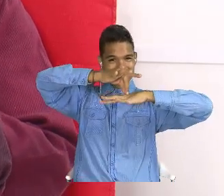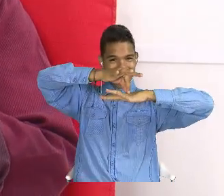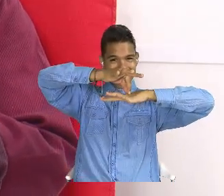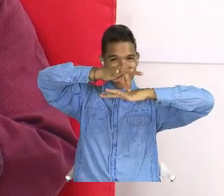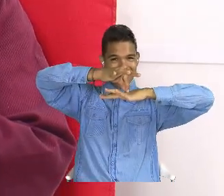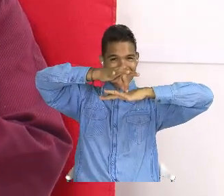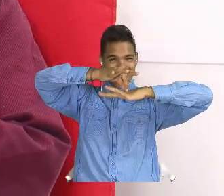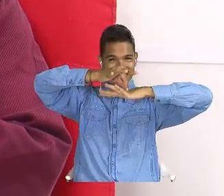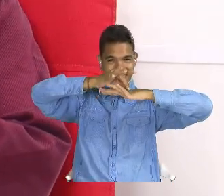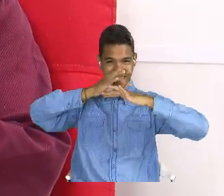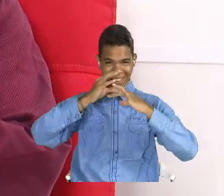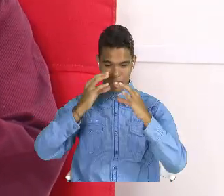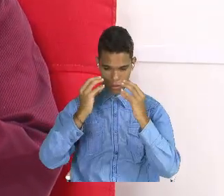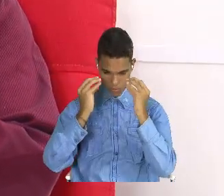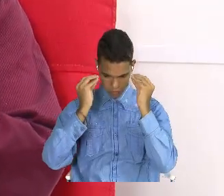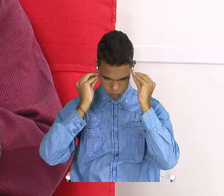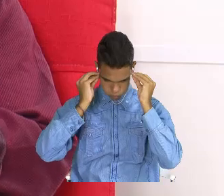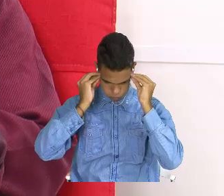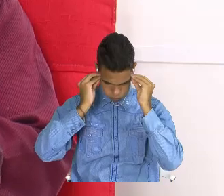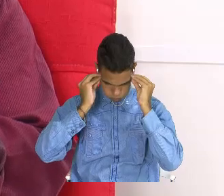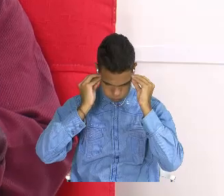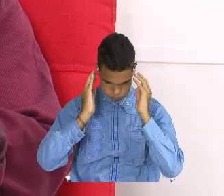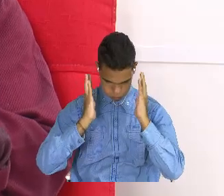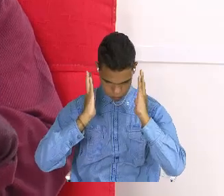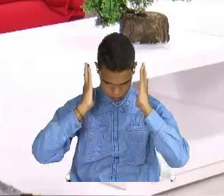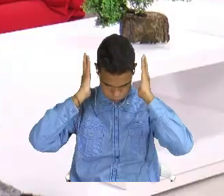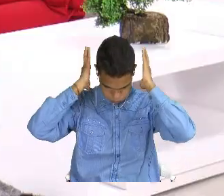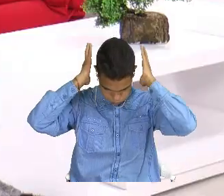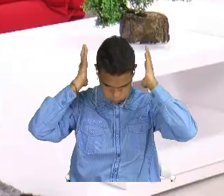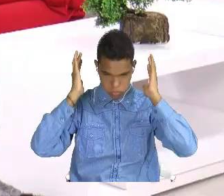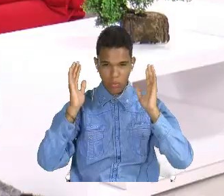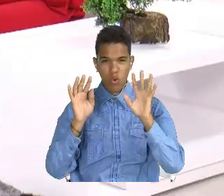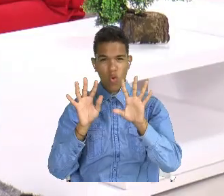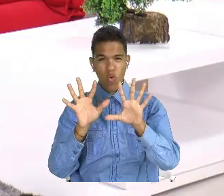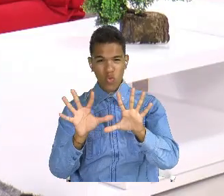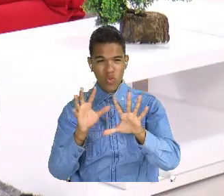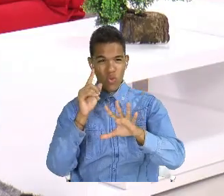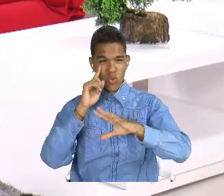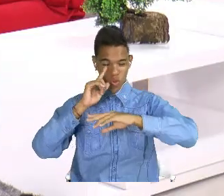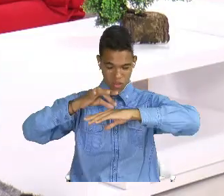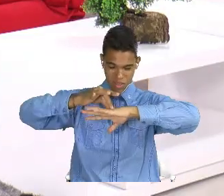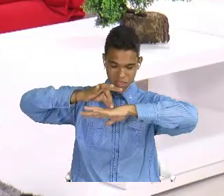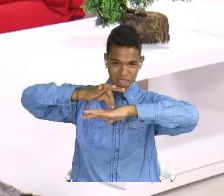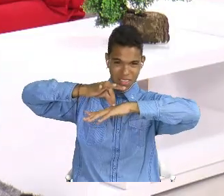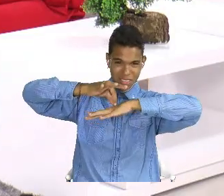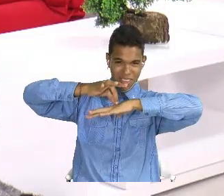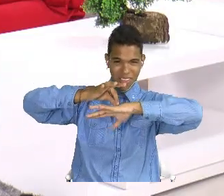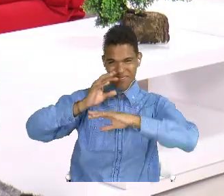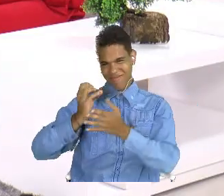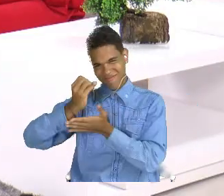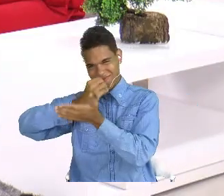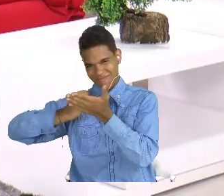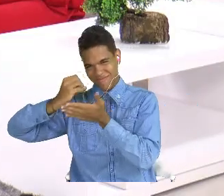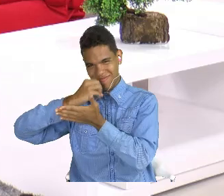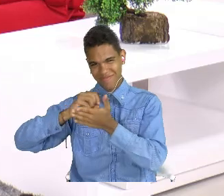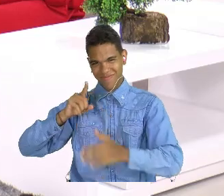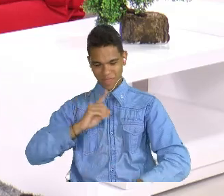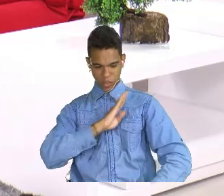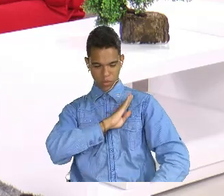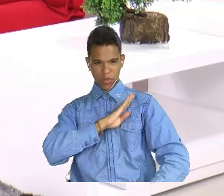parte nerviosa, digámoslo así, donde están los conos, los bastones, si se recuerdan por allá, biología de bachillerato y